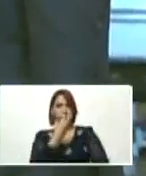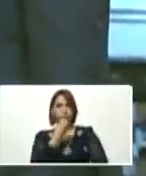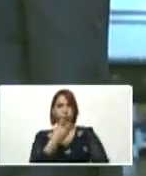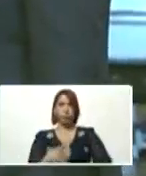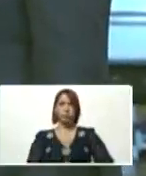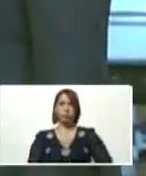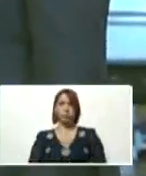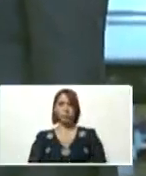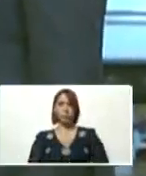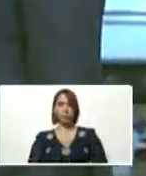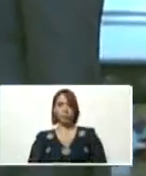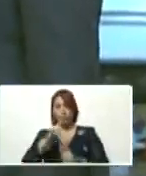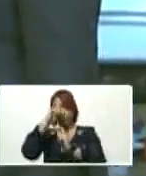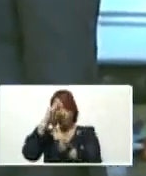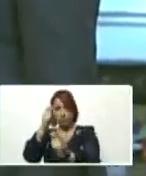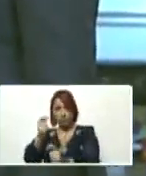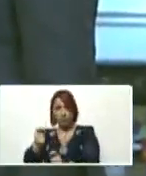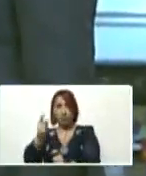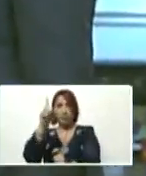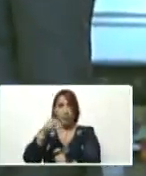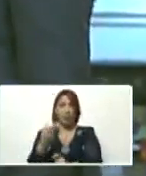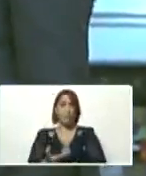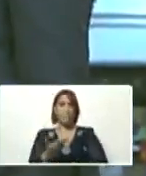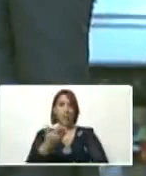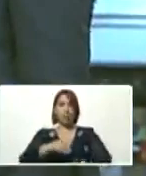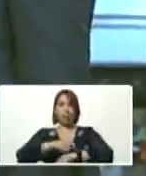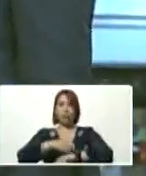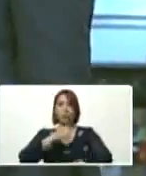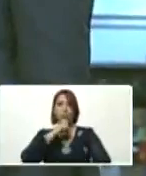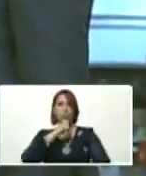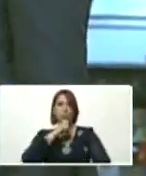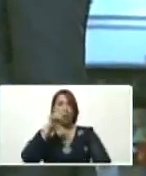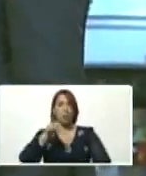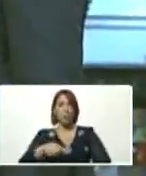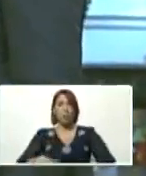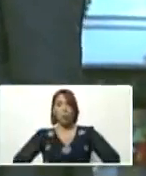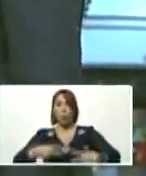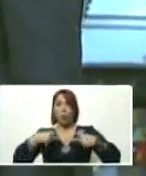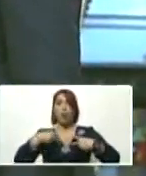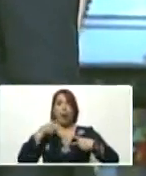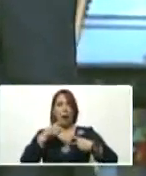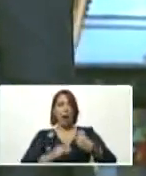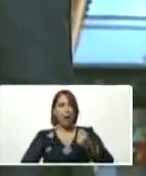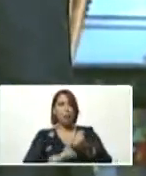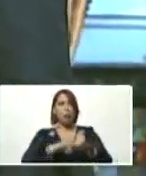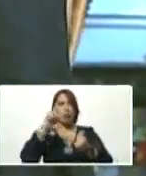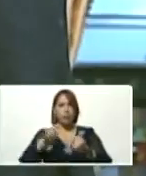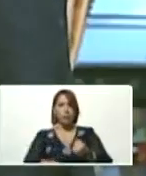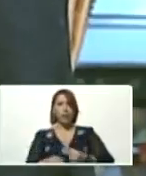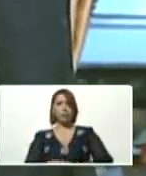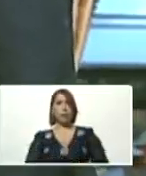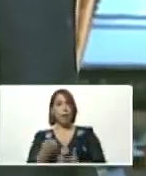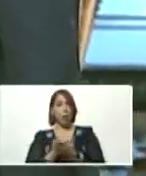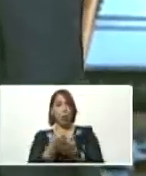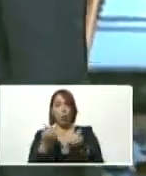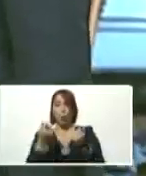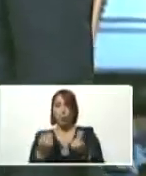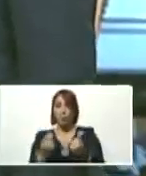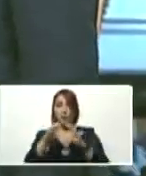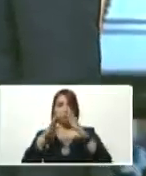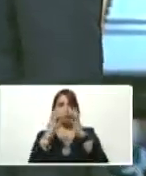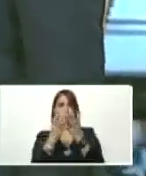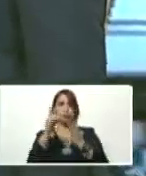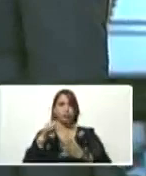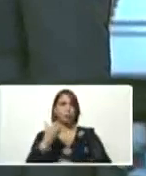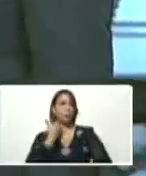sido reconocidos sus invalorables aportes en tiempos difíciles para la humanidad y a favor del reequilibrio de la economía mundial en pandemia y pospandemia